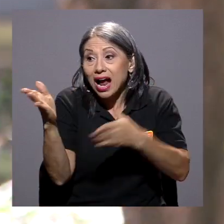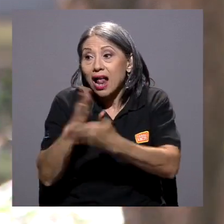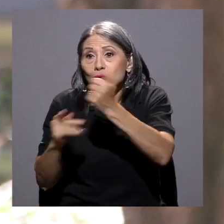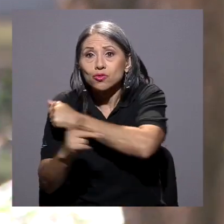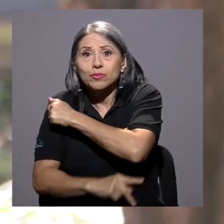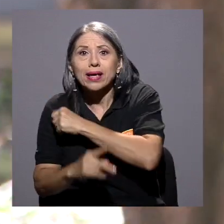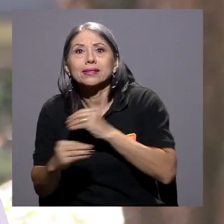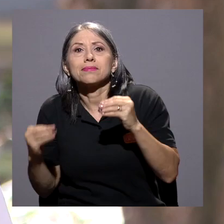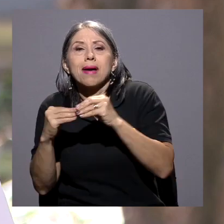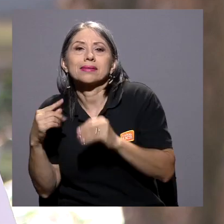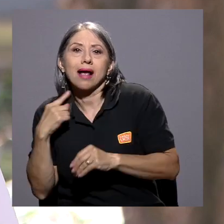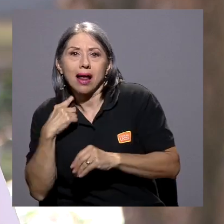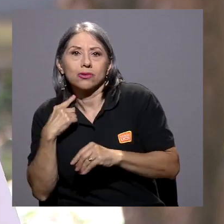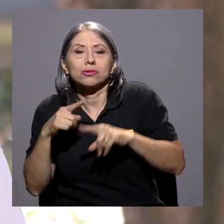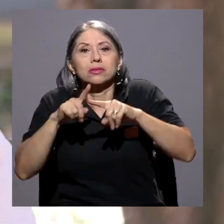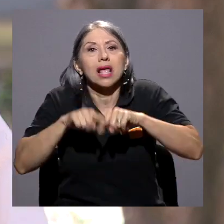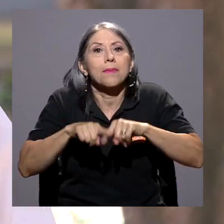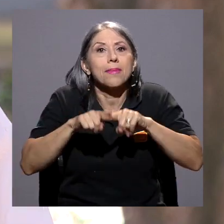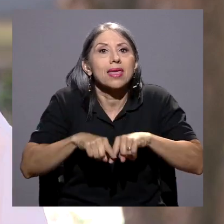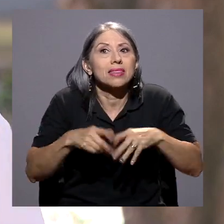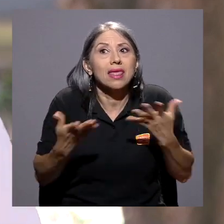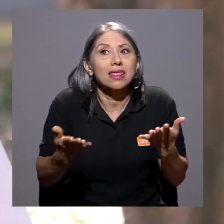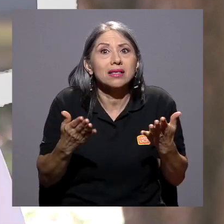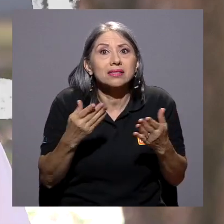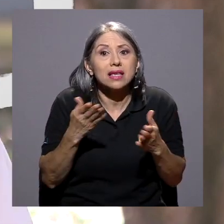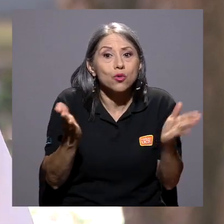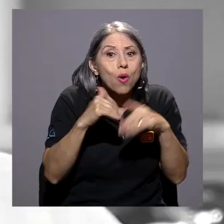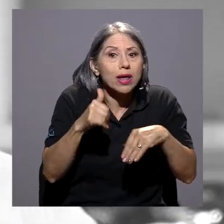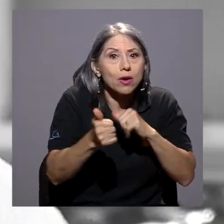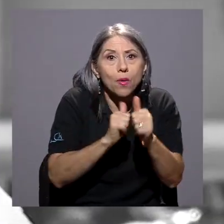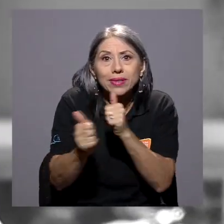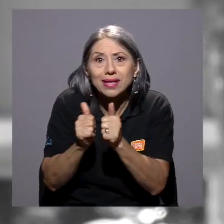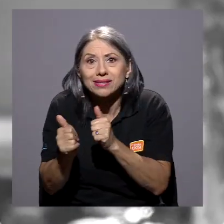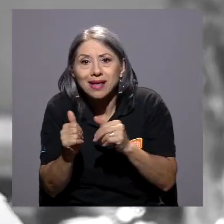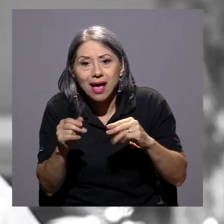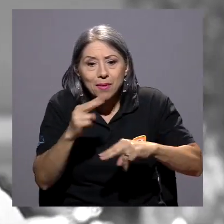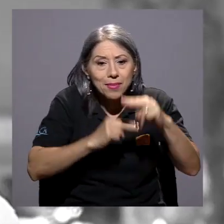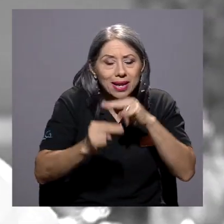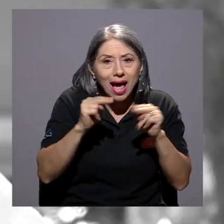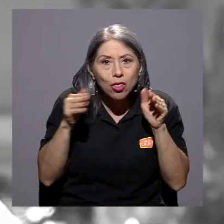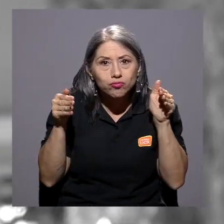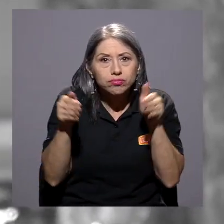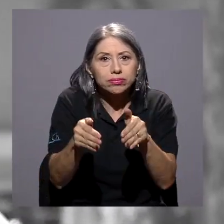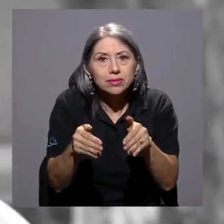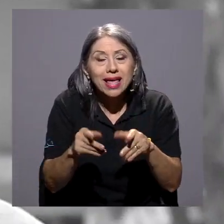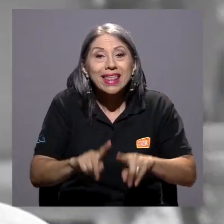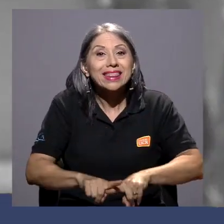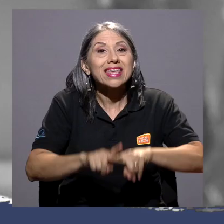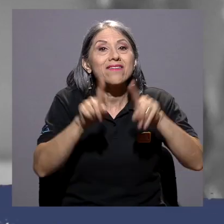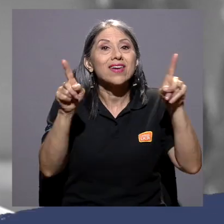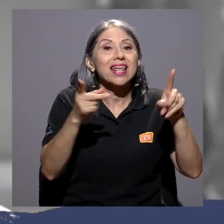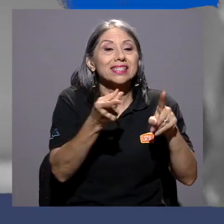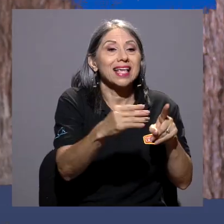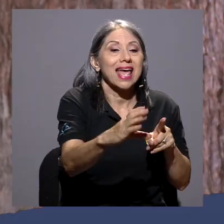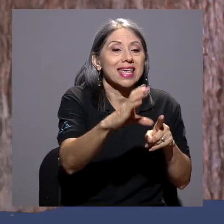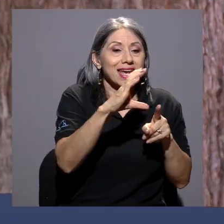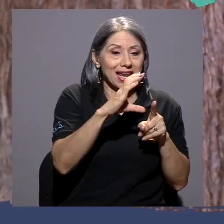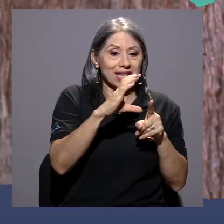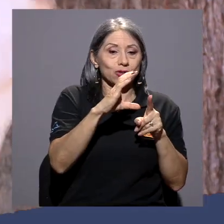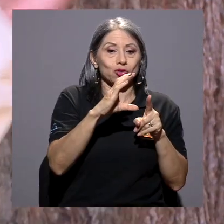En algunos países son más caros, dependiendo de qué tan concentrado está el mercado. La diferencia de ingresos y